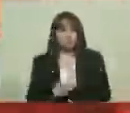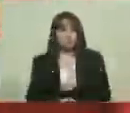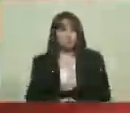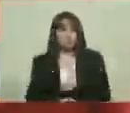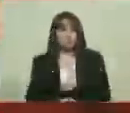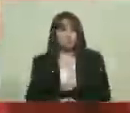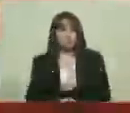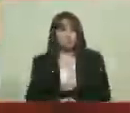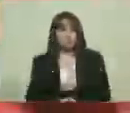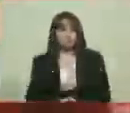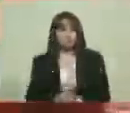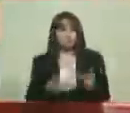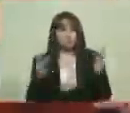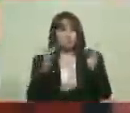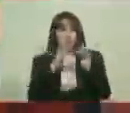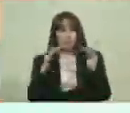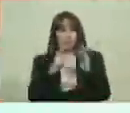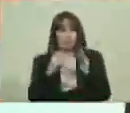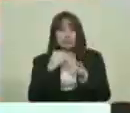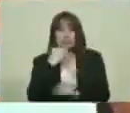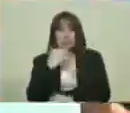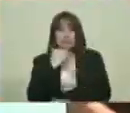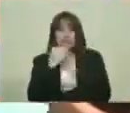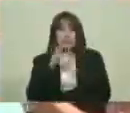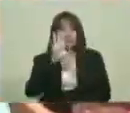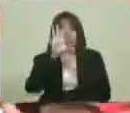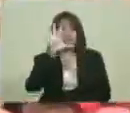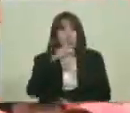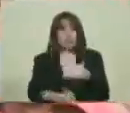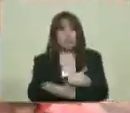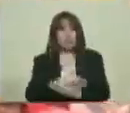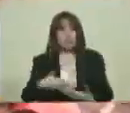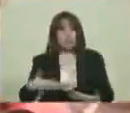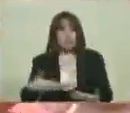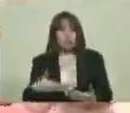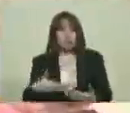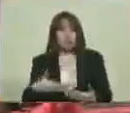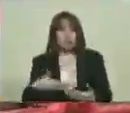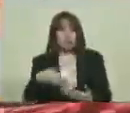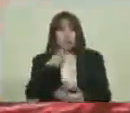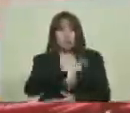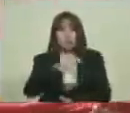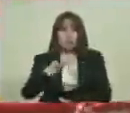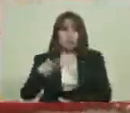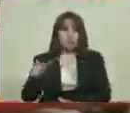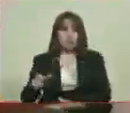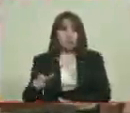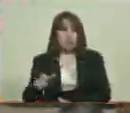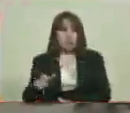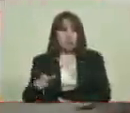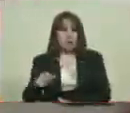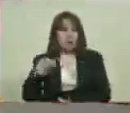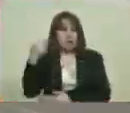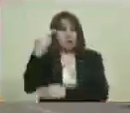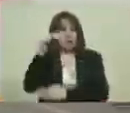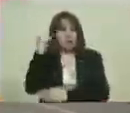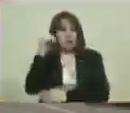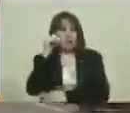entré en contacto con casi 5 millones de compatriotas a nivel nacional. No es poca